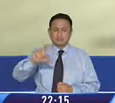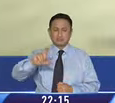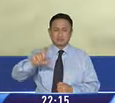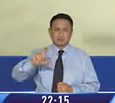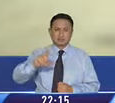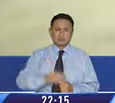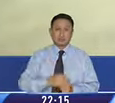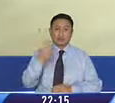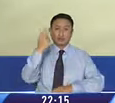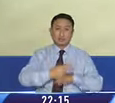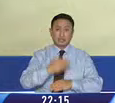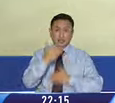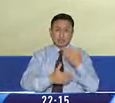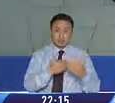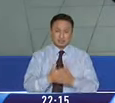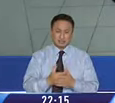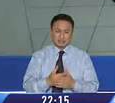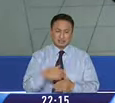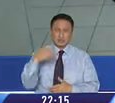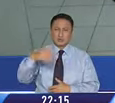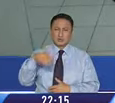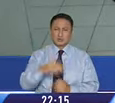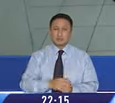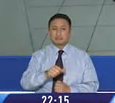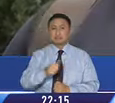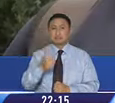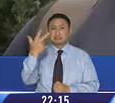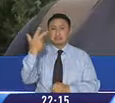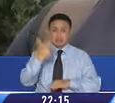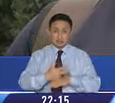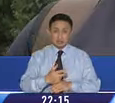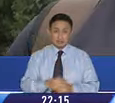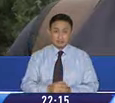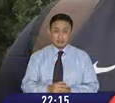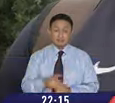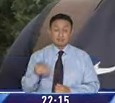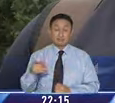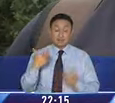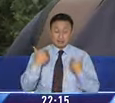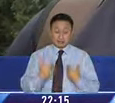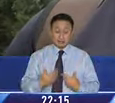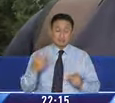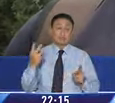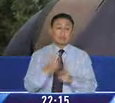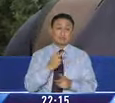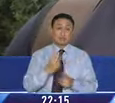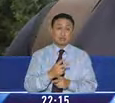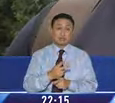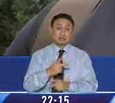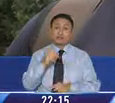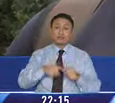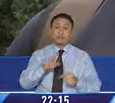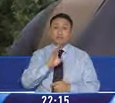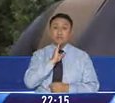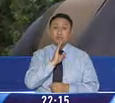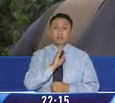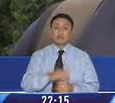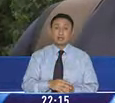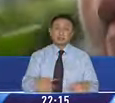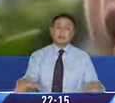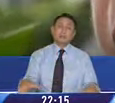a los 2 días en unos casos y en otros a los 3. Está crítico el estado de él porque él no habla, está como en